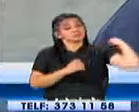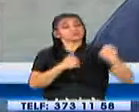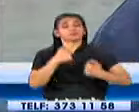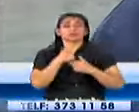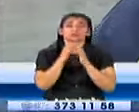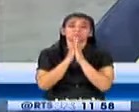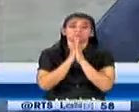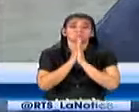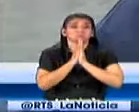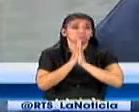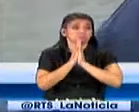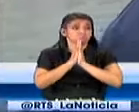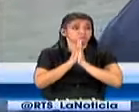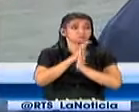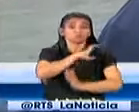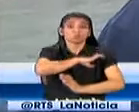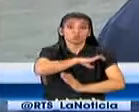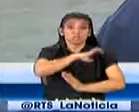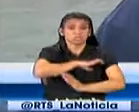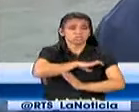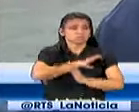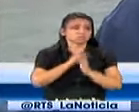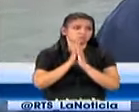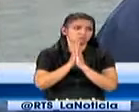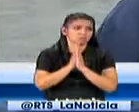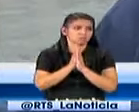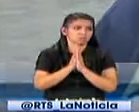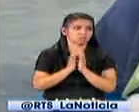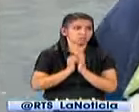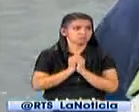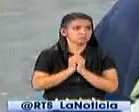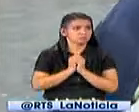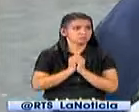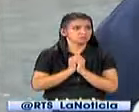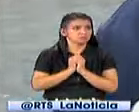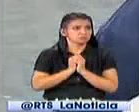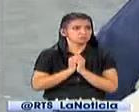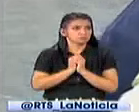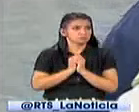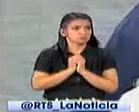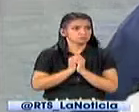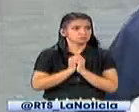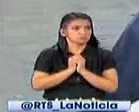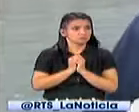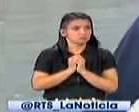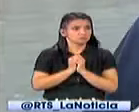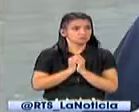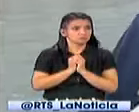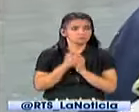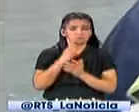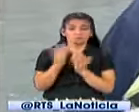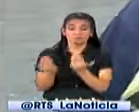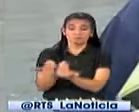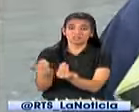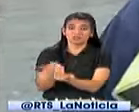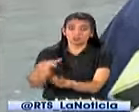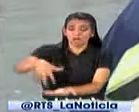al municipio que nos vengan a sacar la basura de las